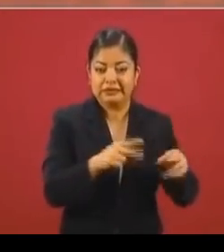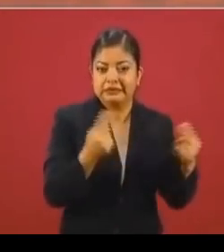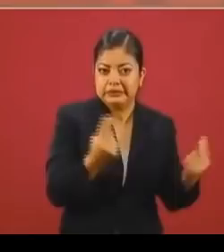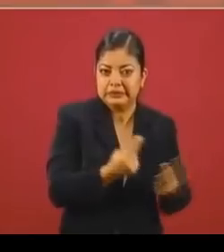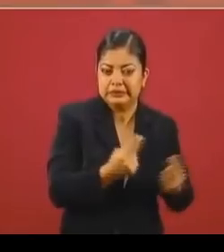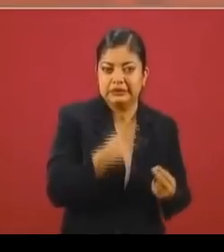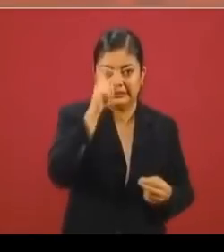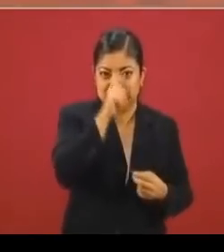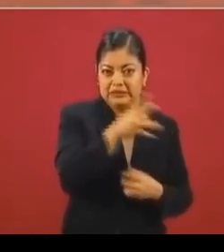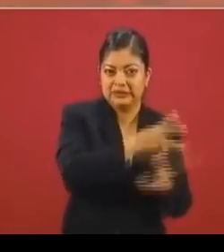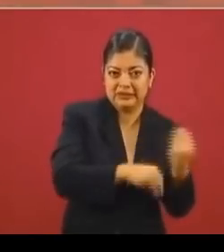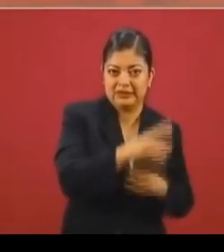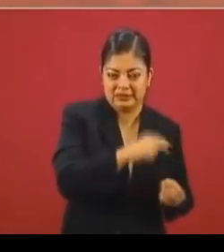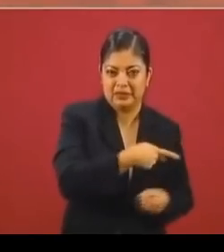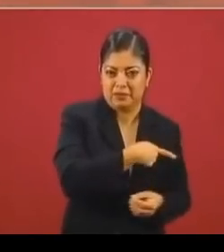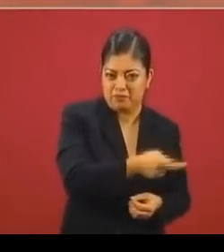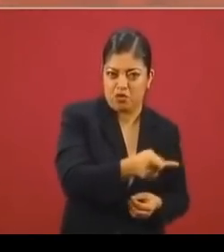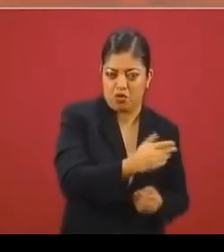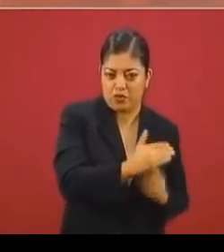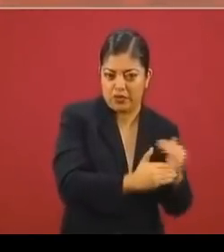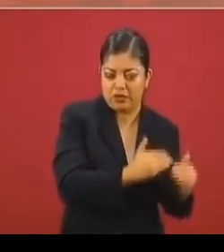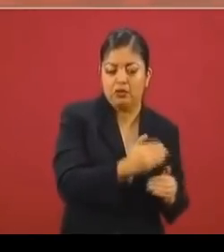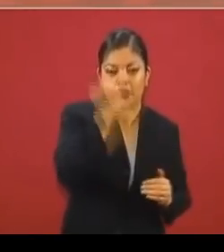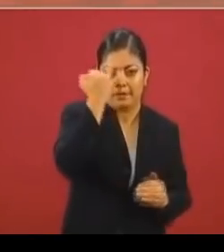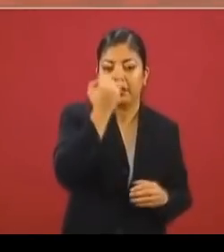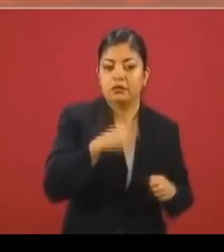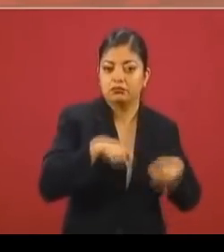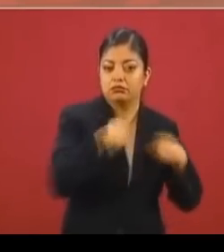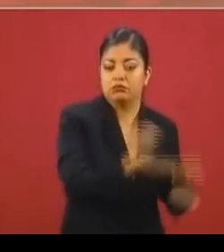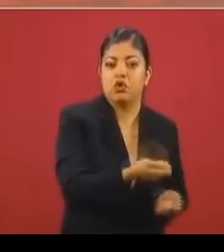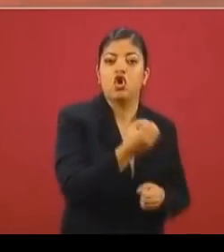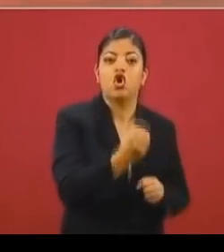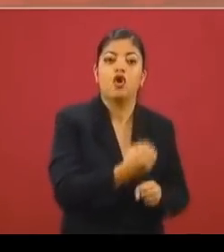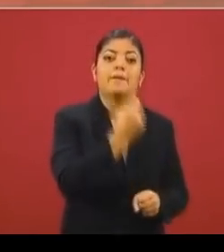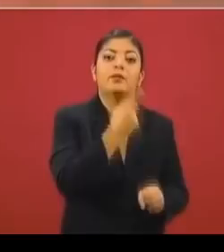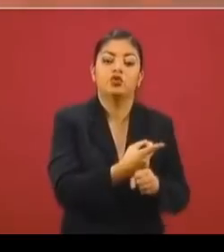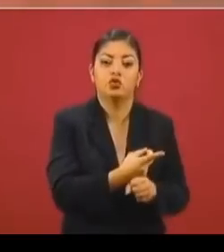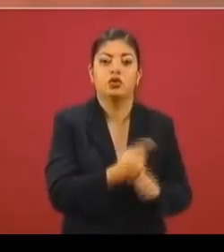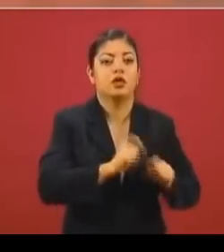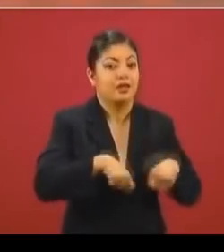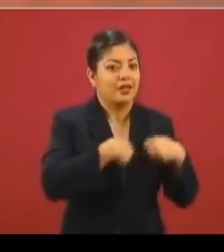menos ingresos que tengan oportunidades, que tengan derechos